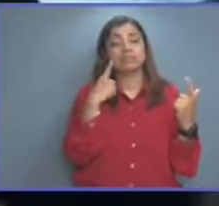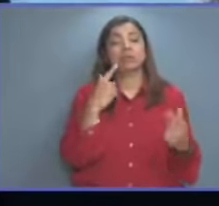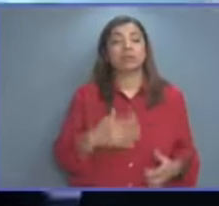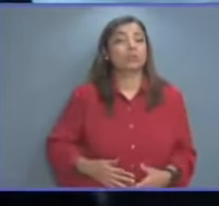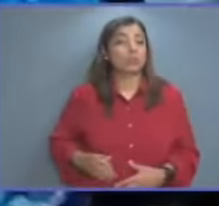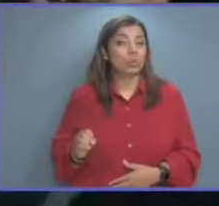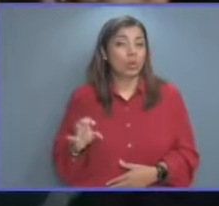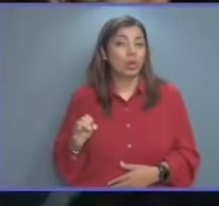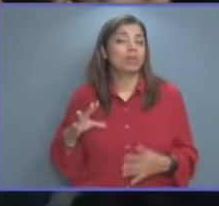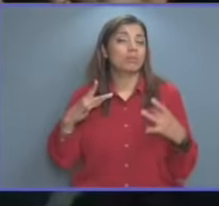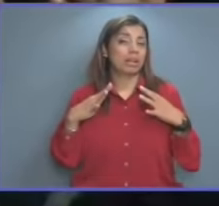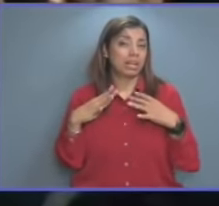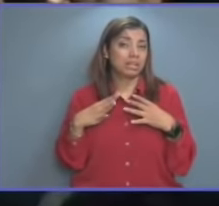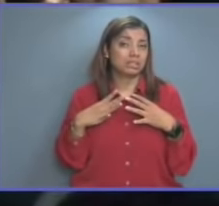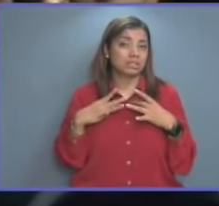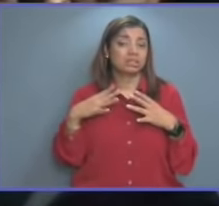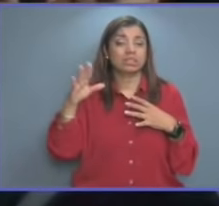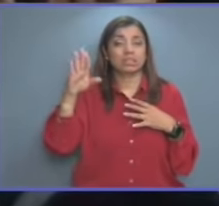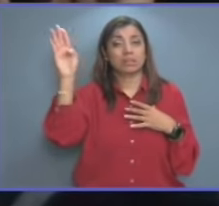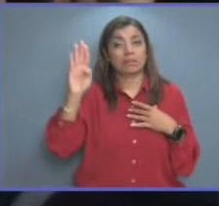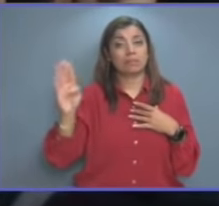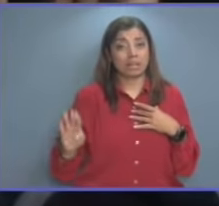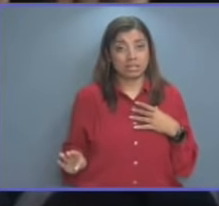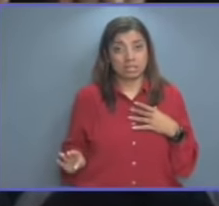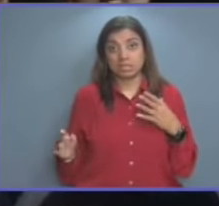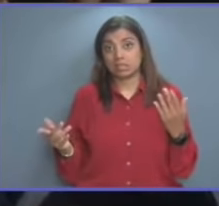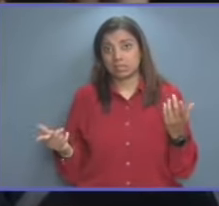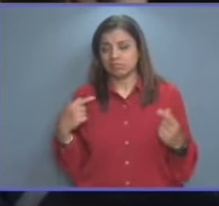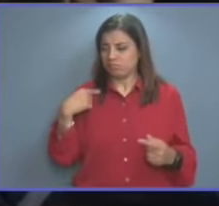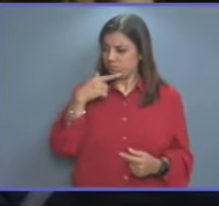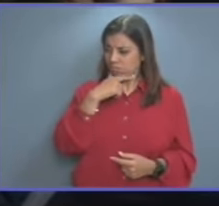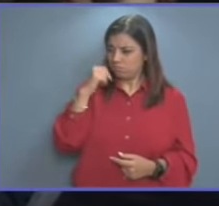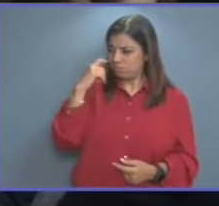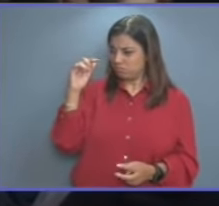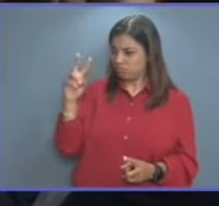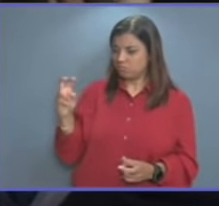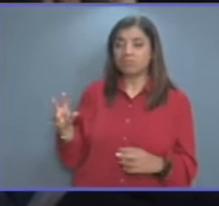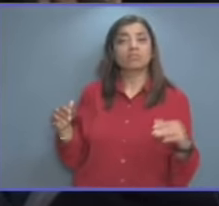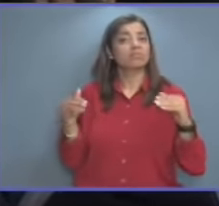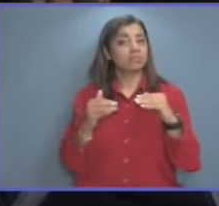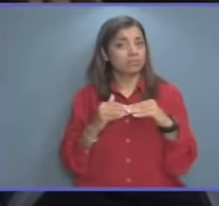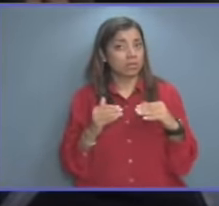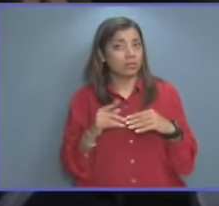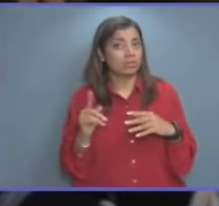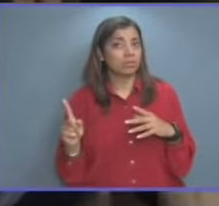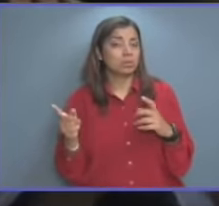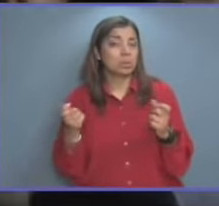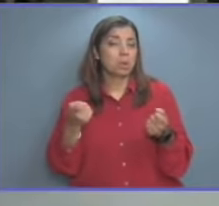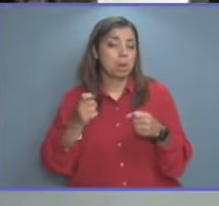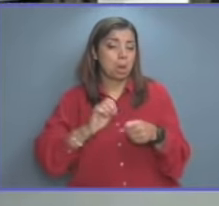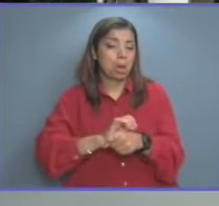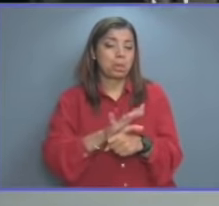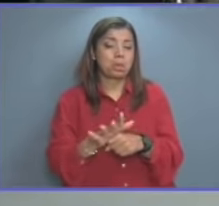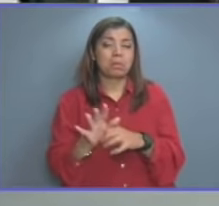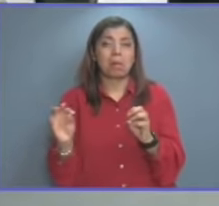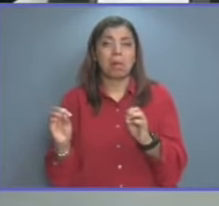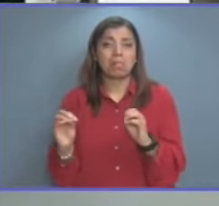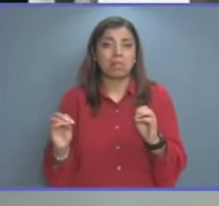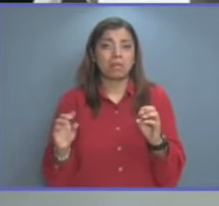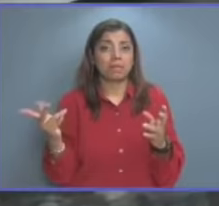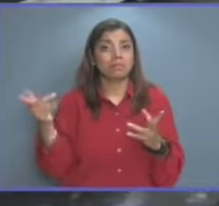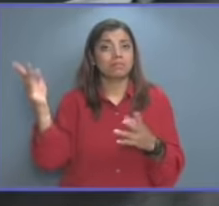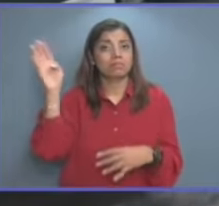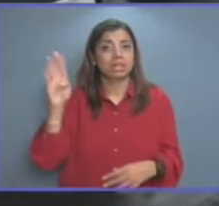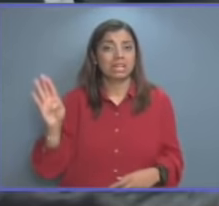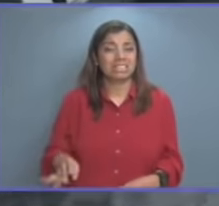sus vacaciones en santa catarina por las cuales ha sido cuestionado además por su manejo de la pandemia de kobe 19 que